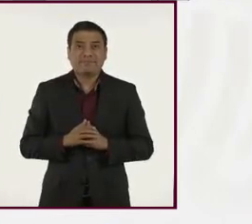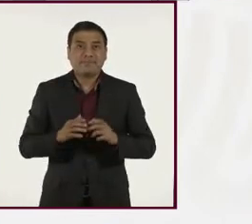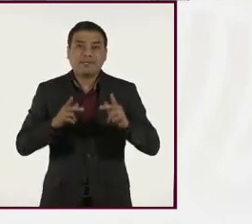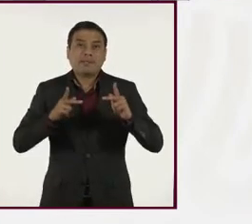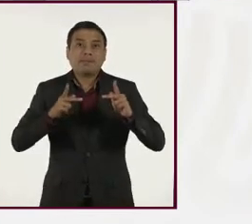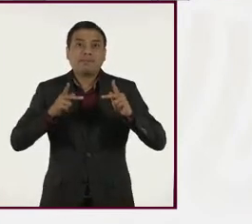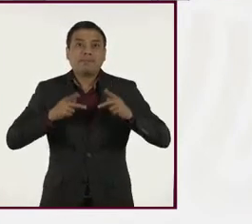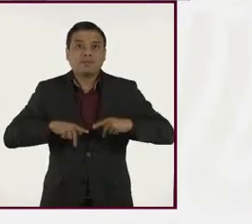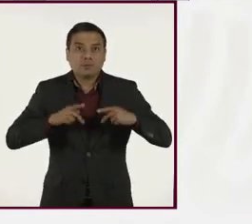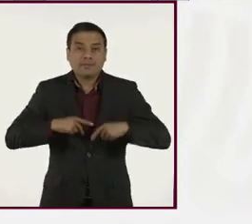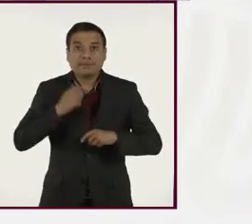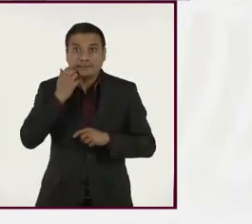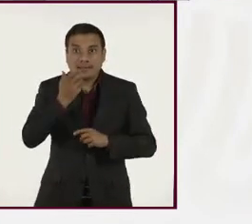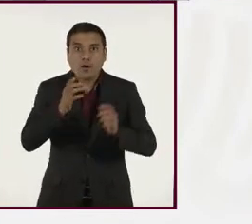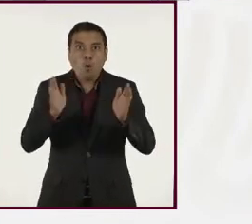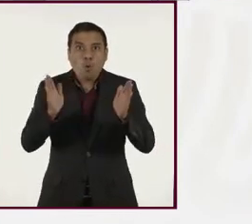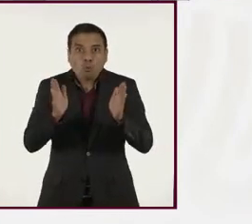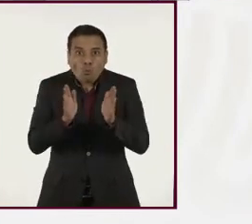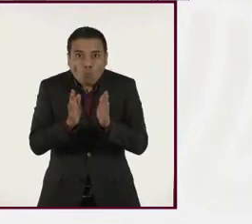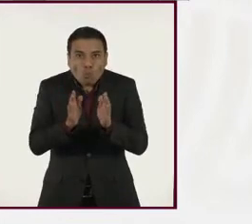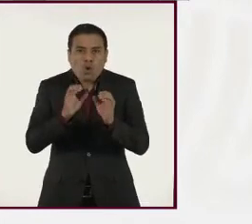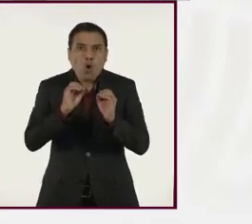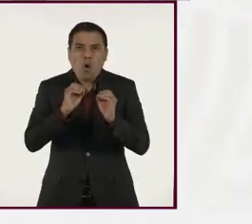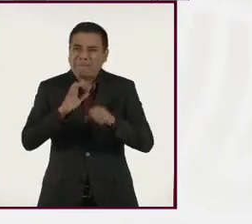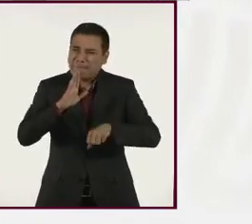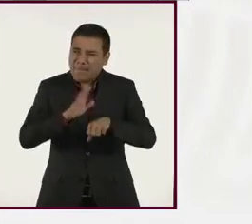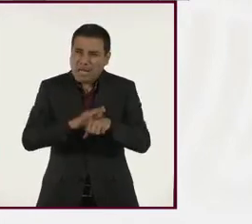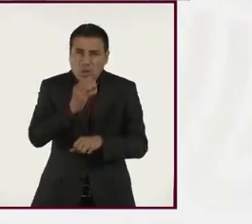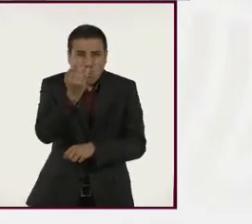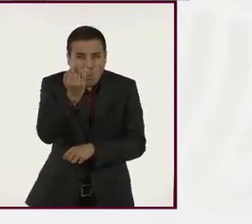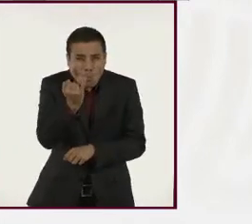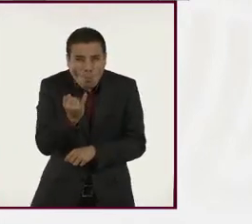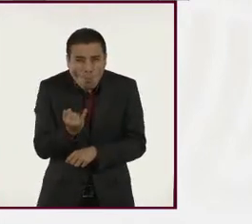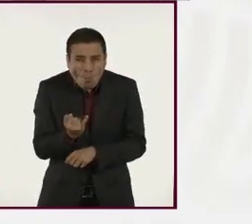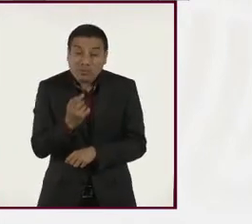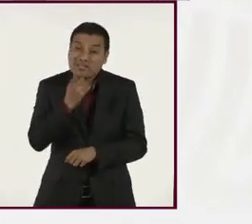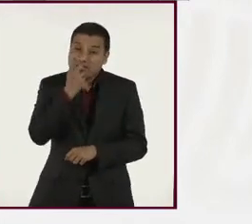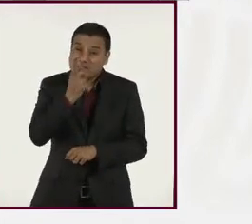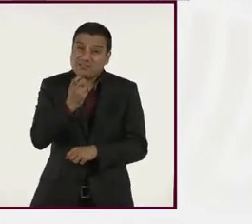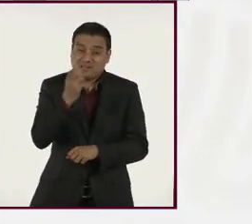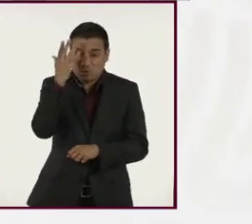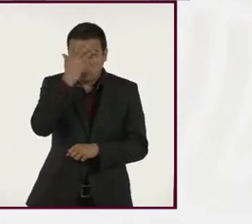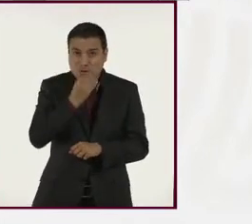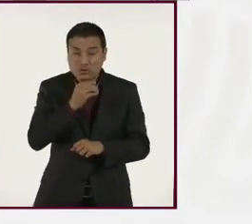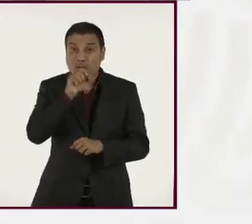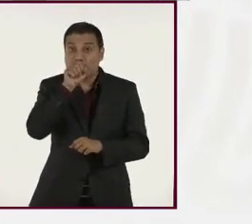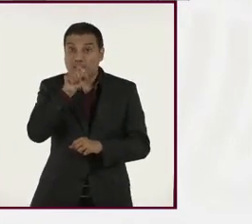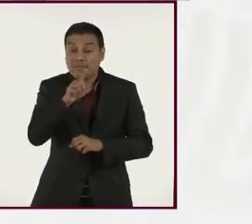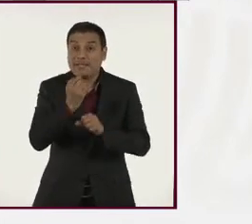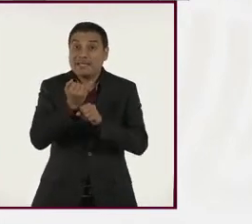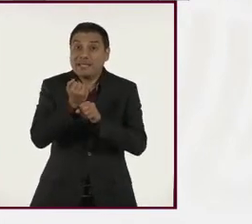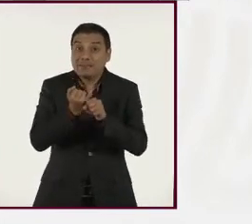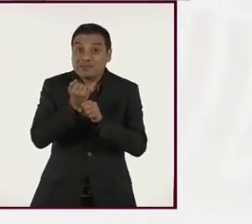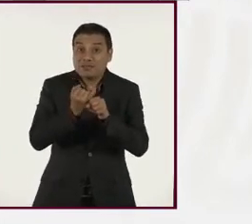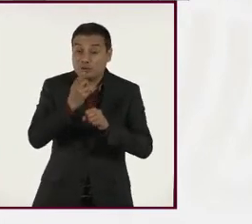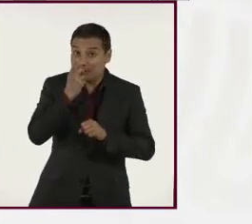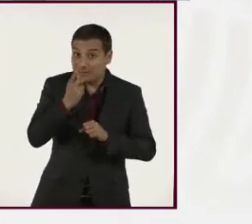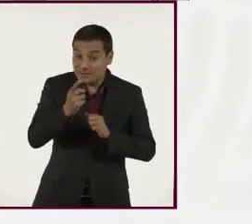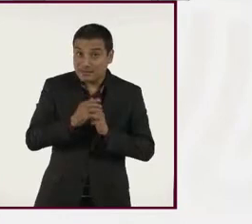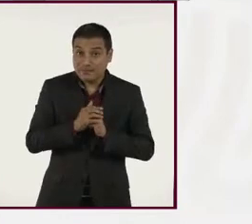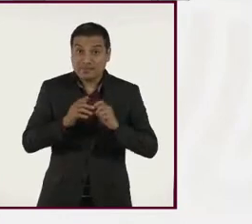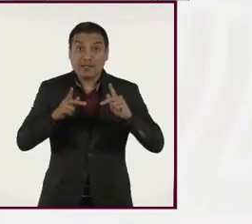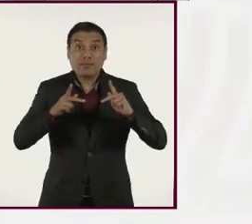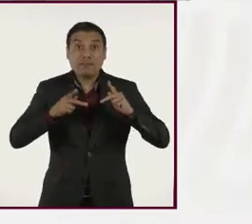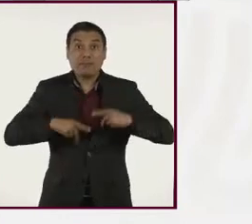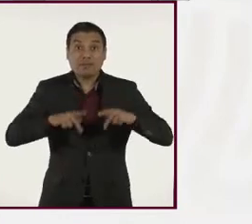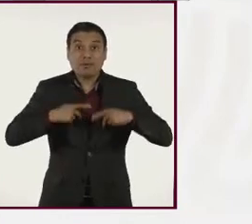de la delgadez extrema como un sinónimo de belleza. También se identificó en este estudio que habían aumentado todas las conductas de